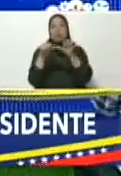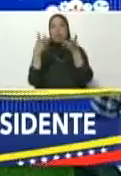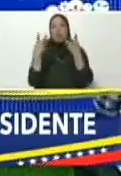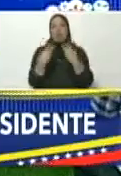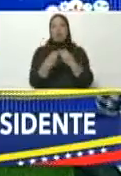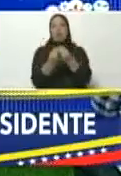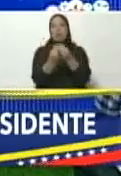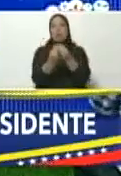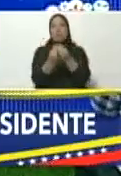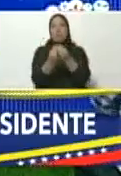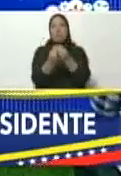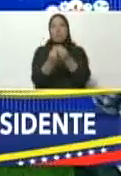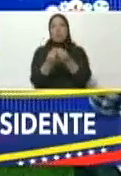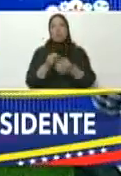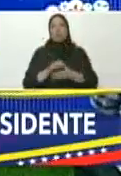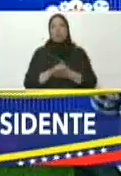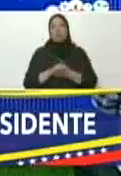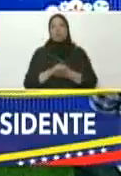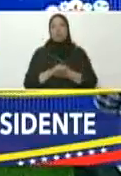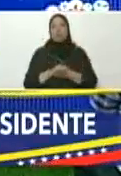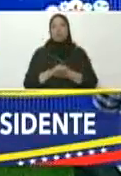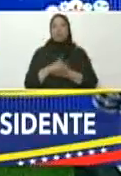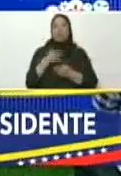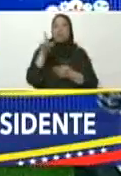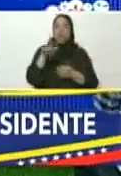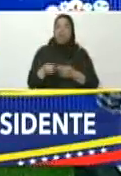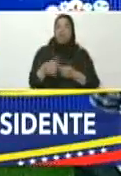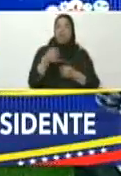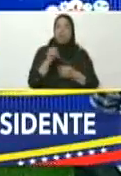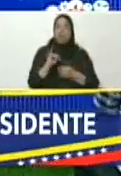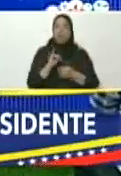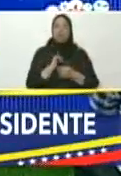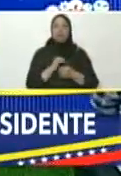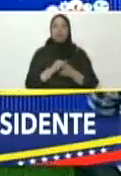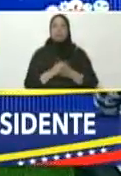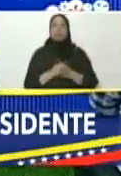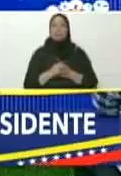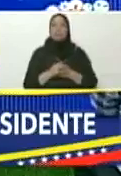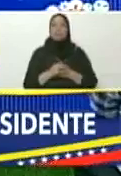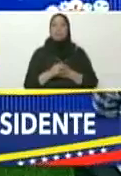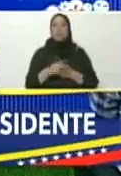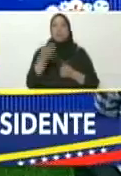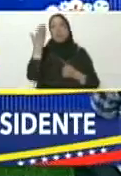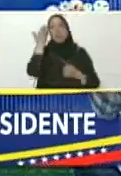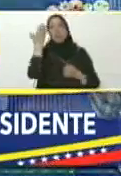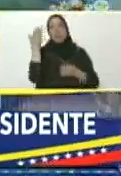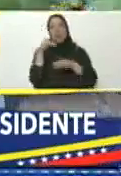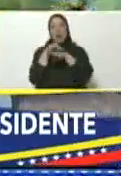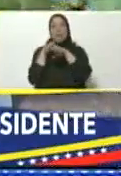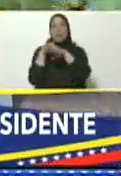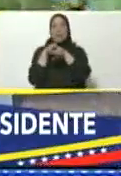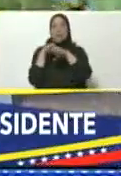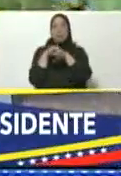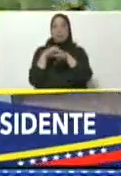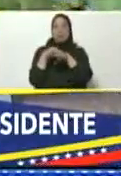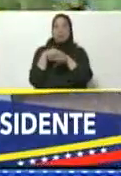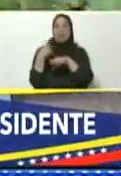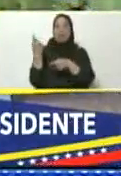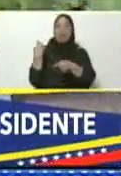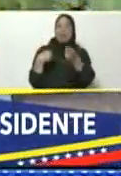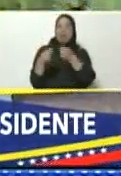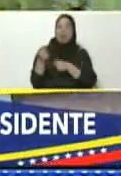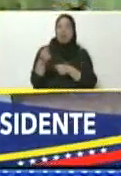compañero. También tenemos por aquí, ya lo saludé, al ministro Ricardo Menéndez,